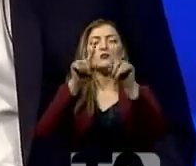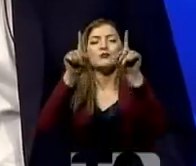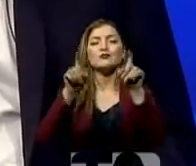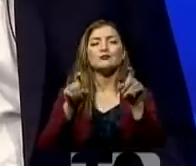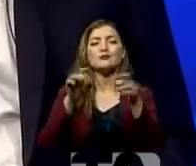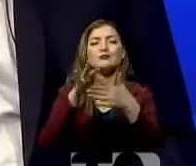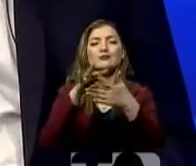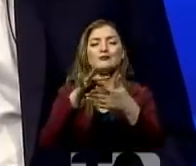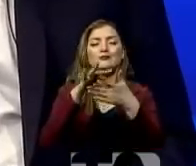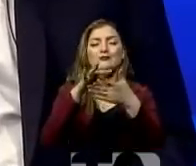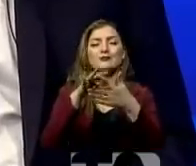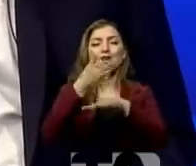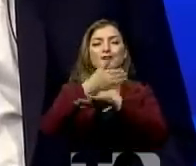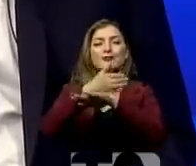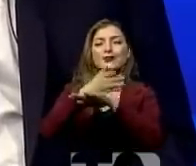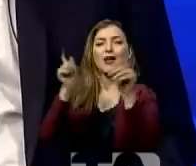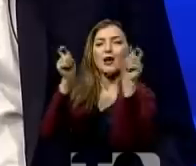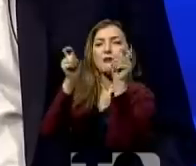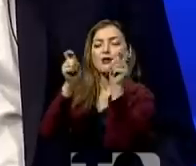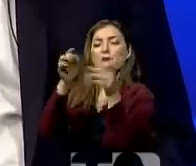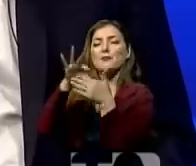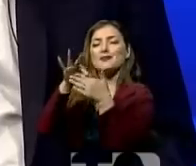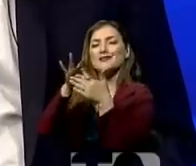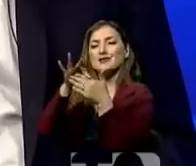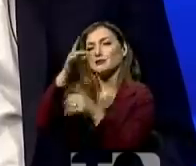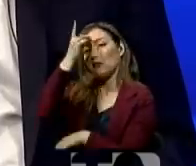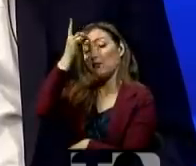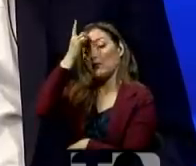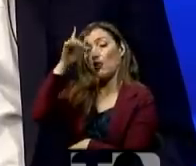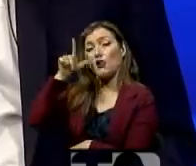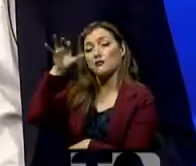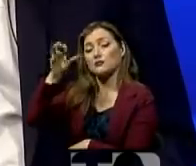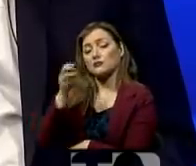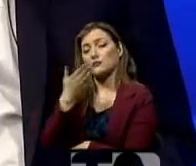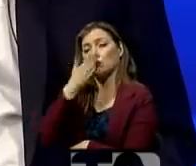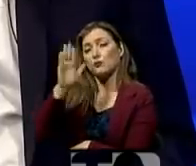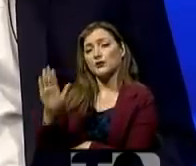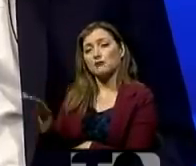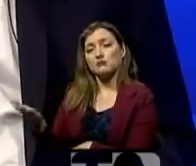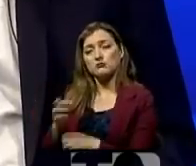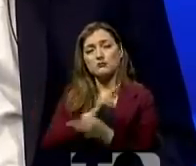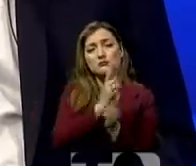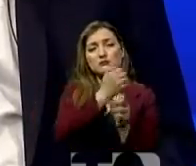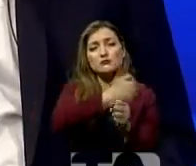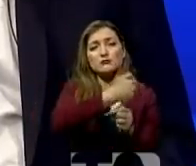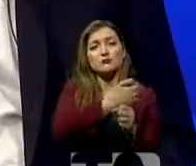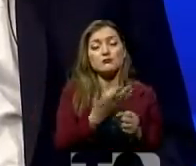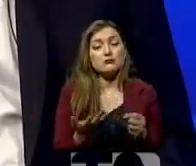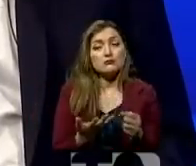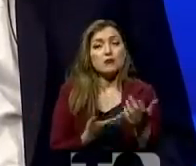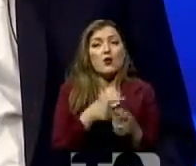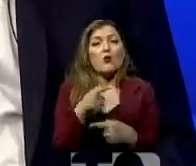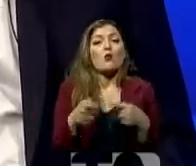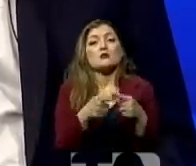que fueron ofrecimientos de campaña que siguen siendo una deuda también y tienen que ver por ejemplo con la reforma laboral para cuando el gobierno